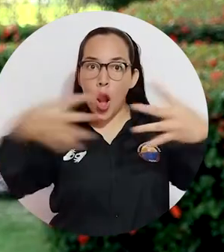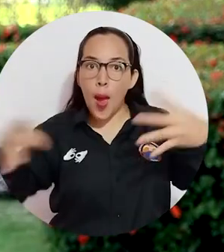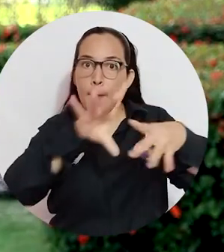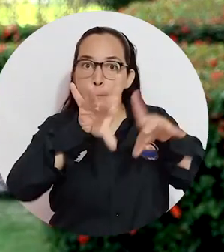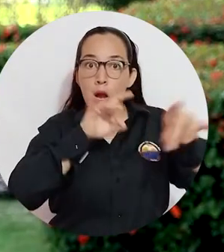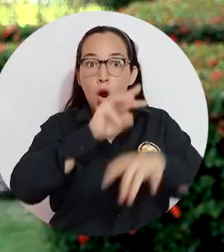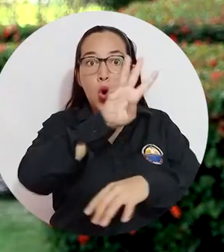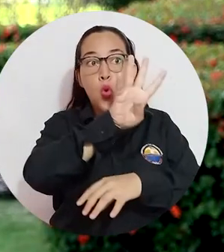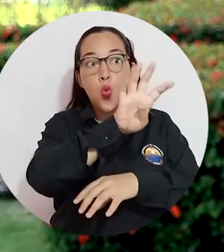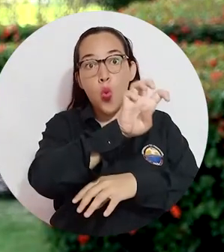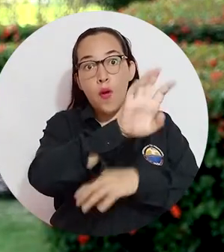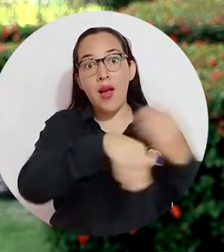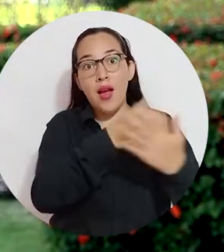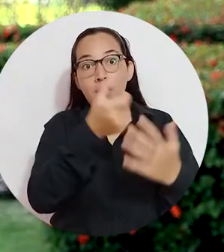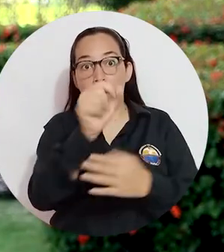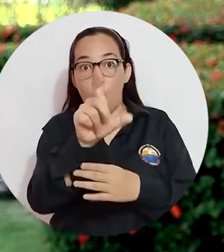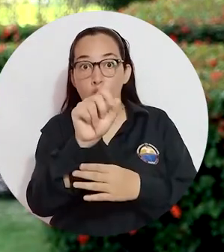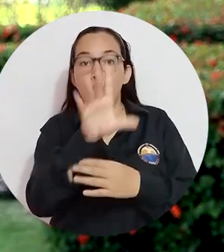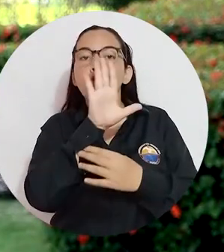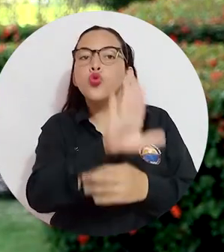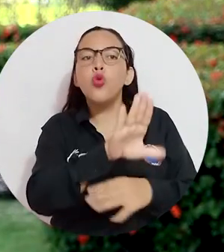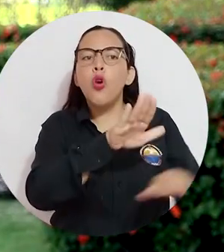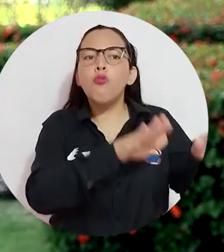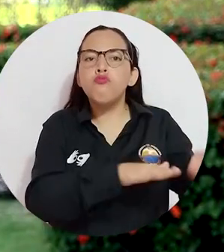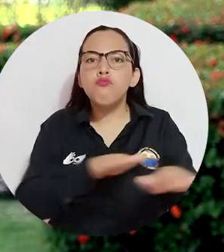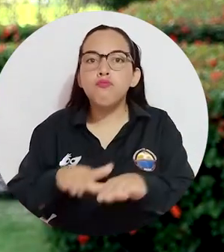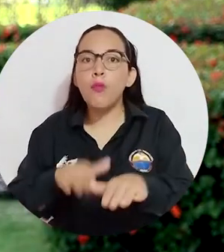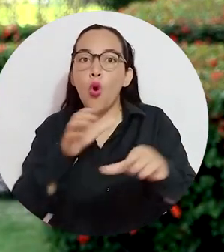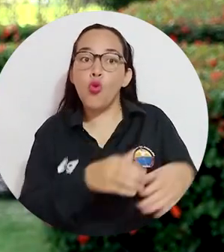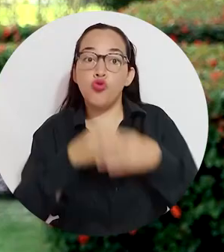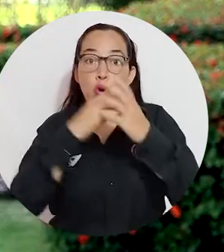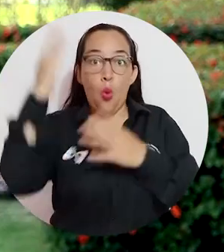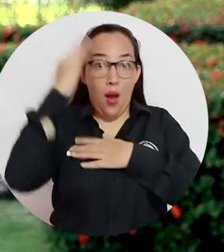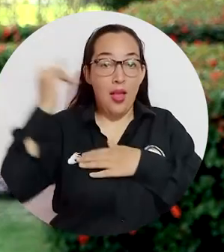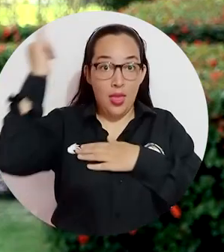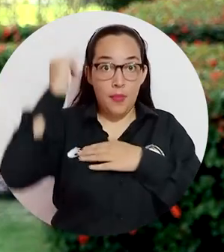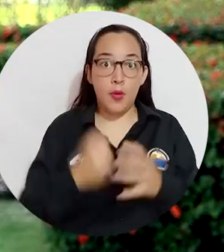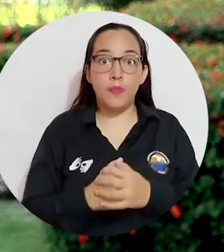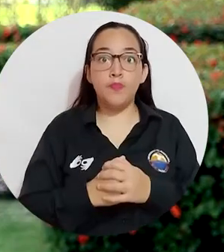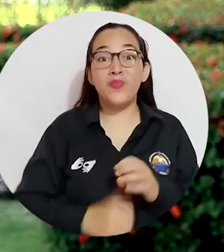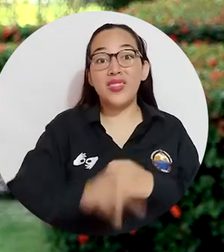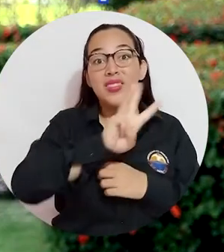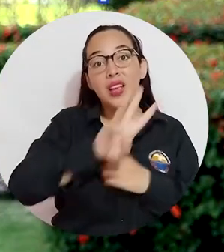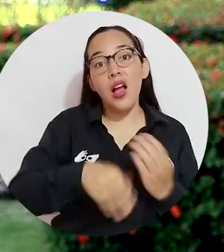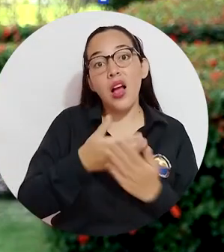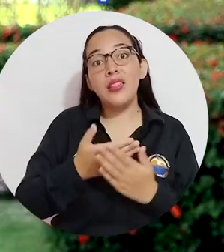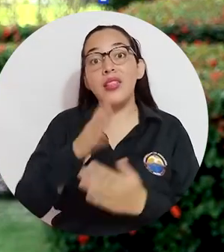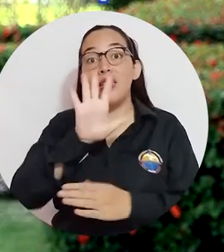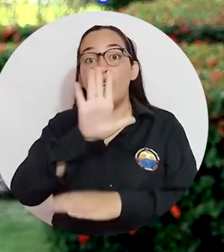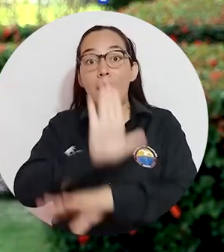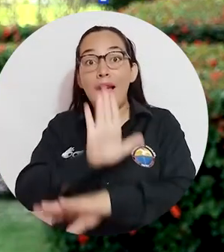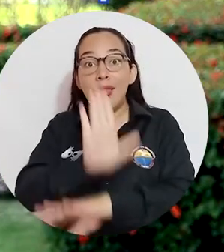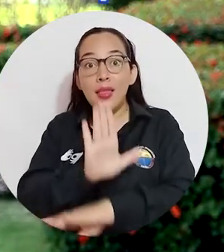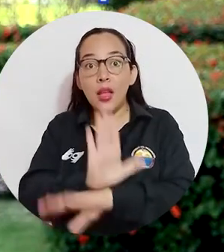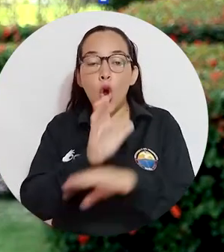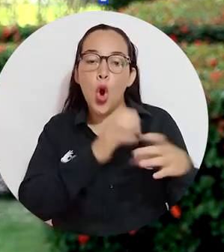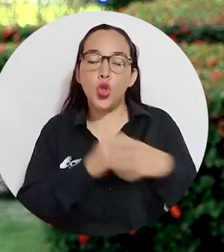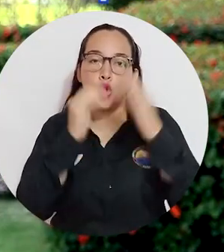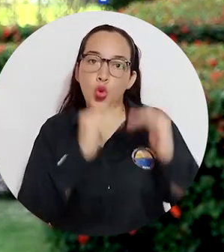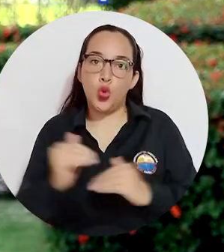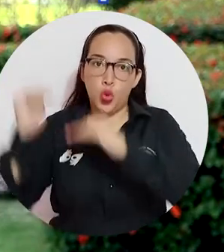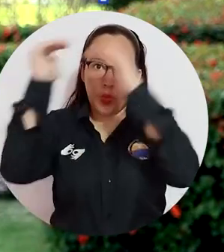con el horario escogido de 9 a 11 para los candidatos al Consejo Académico y de 3 a 5 de la tarde